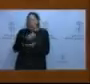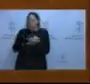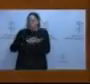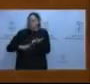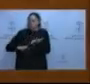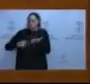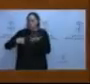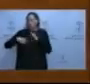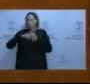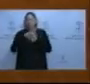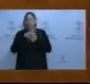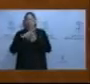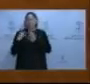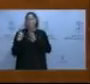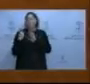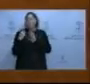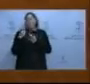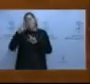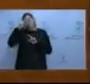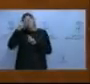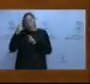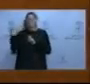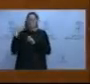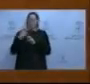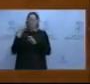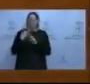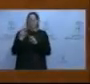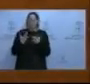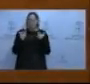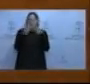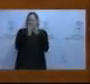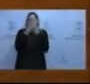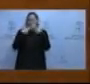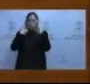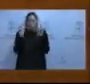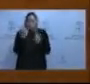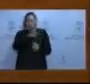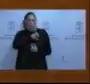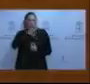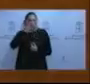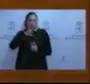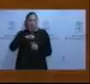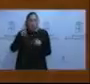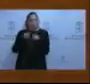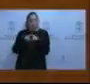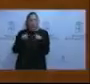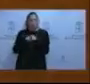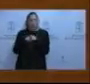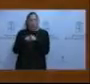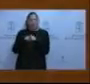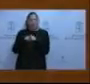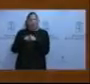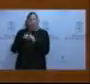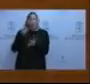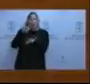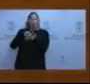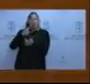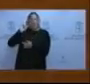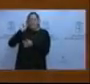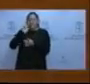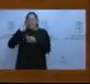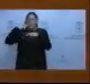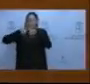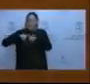falta de respeto de los integrantes del sector público autonómico hacia la Sindicatura de Cuentas y su escasa